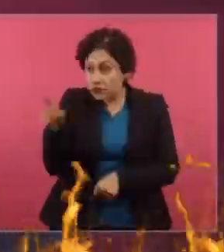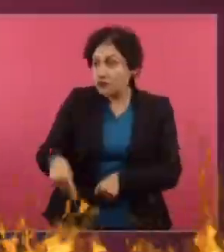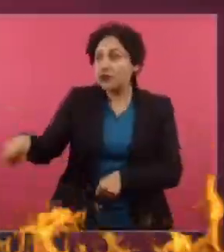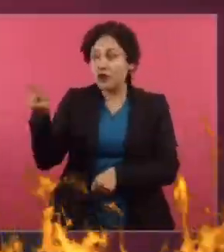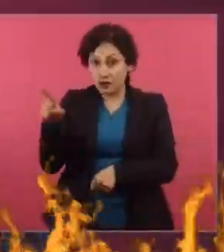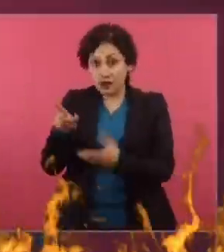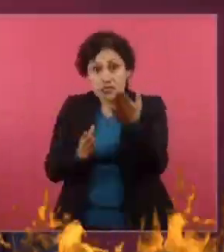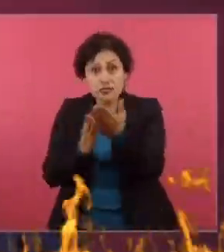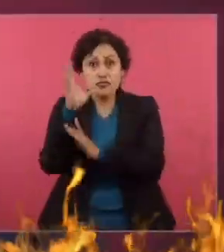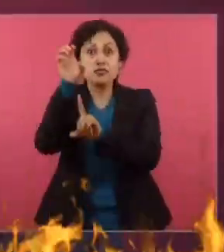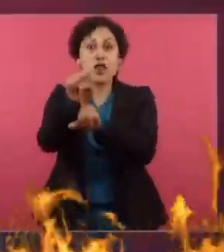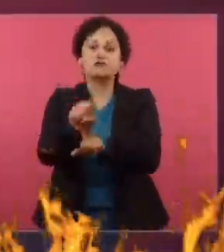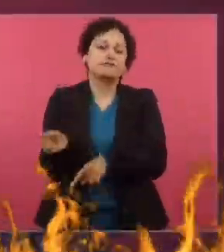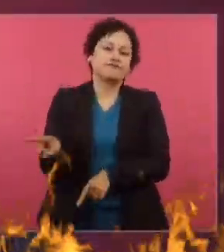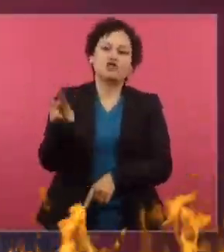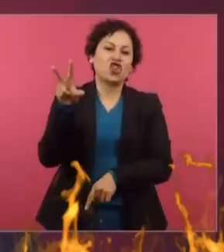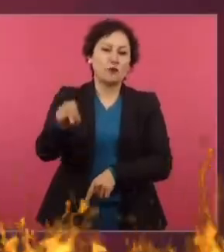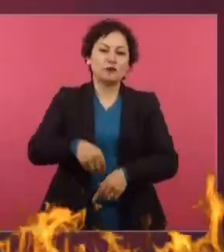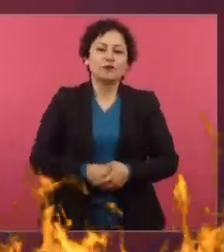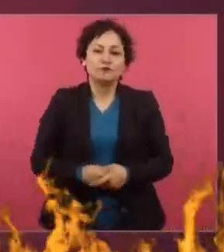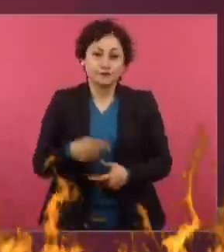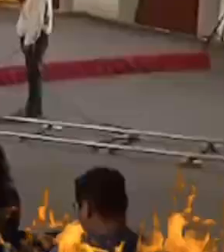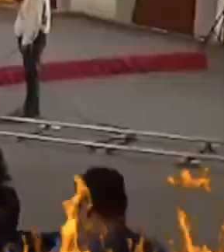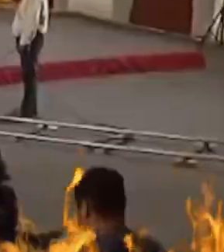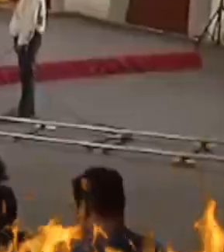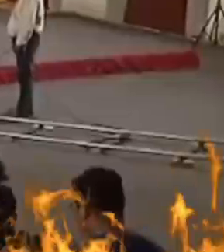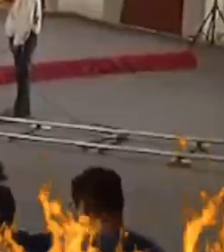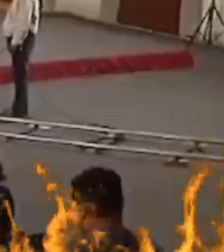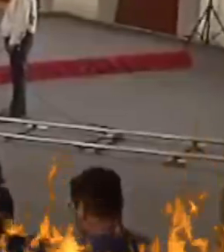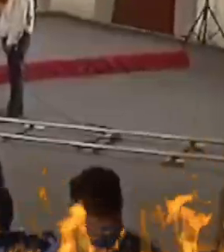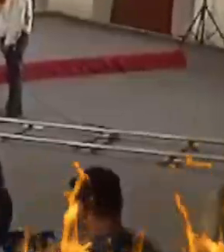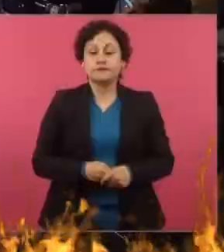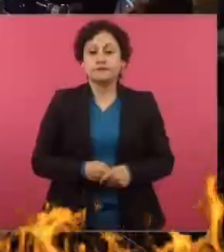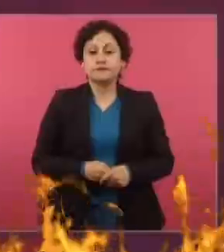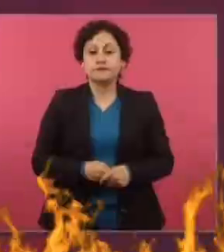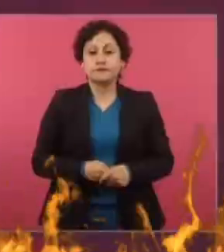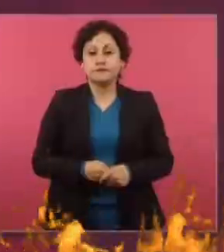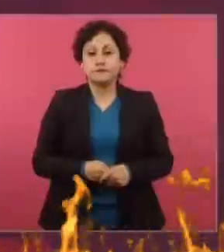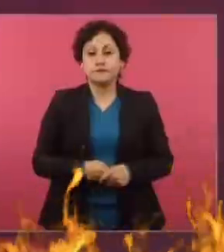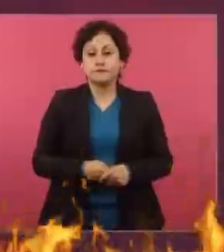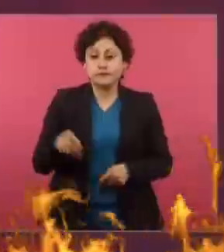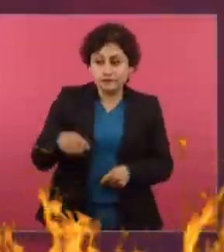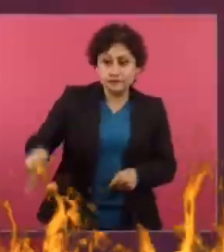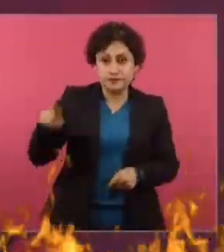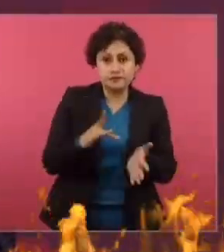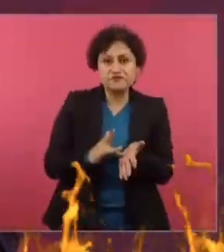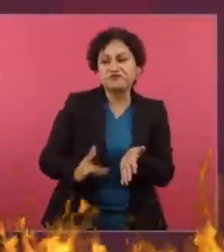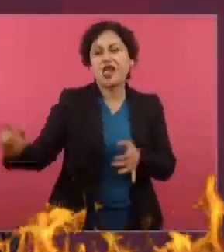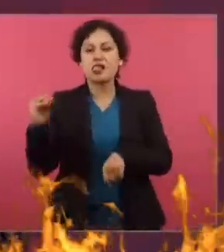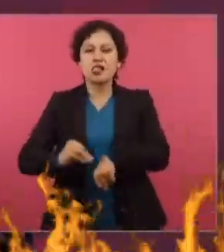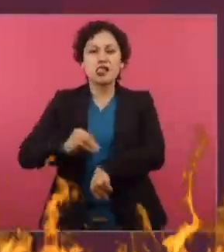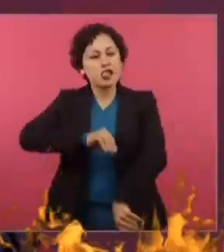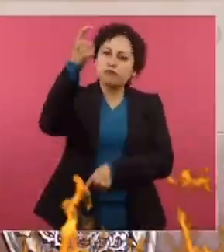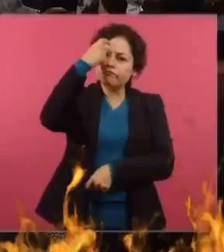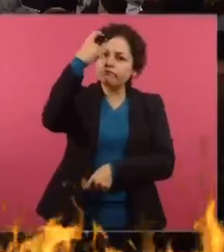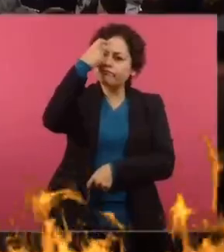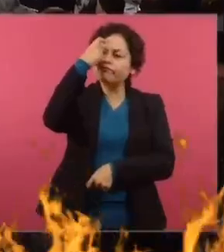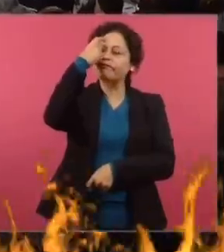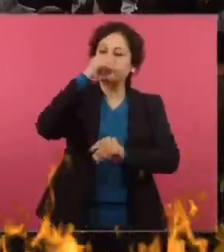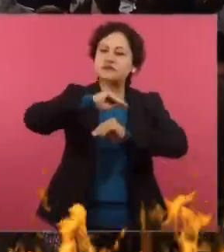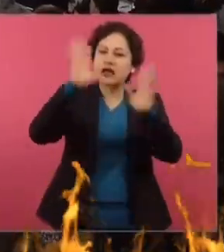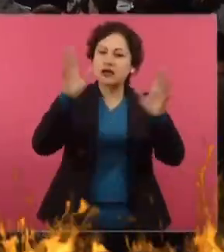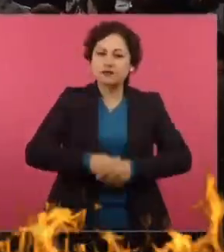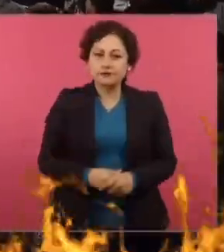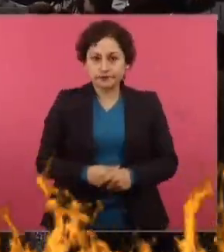pasarán lo que diga mi dedito. Pueden inventar lo que sea y no pasan. A ver